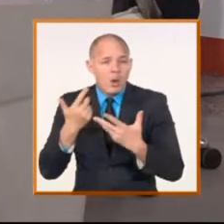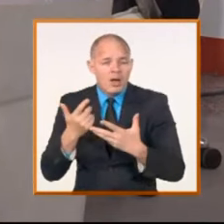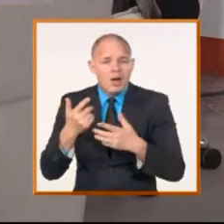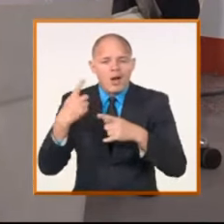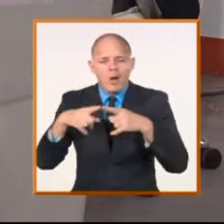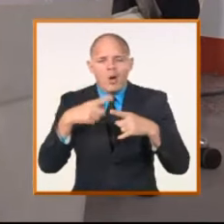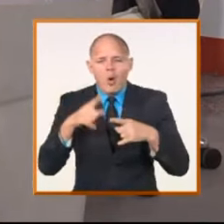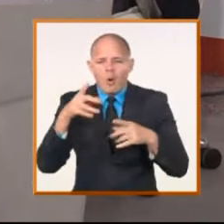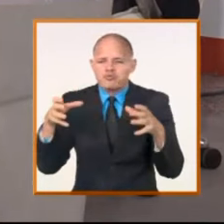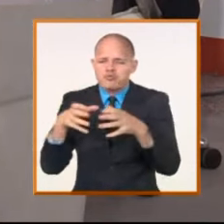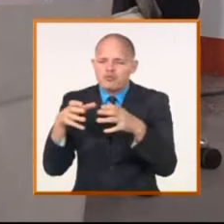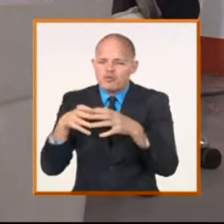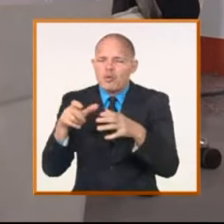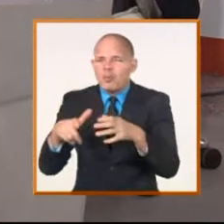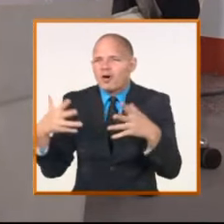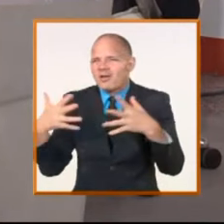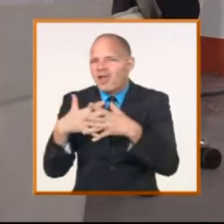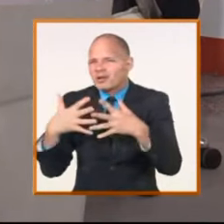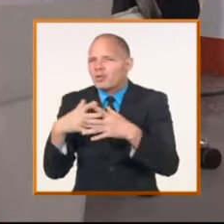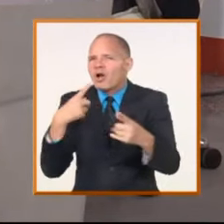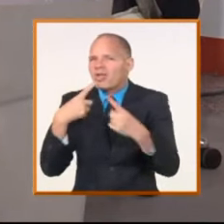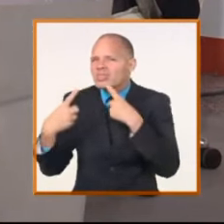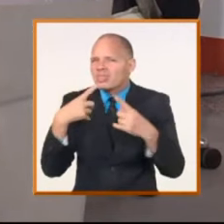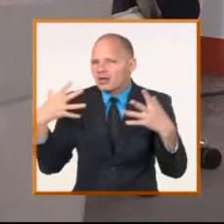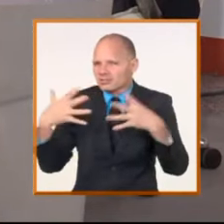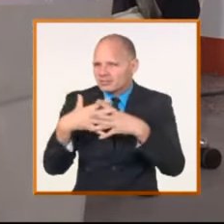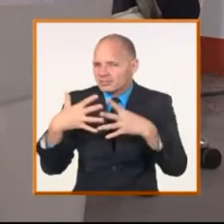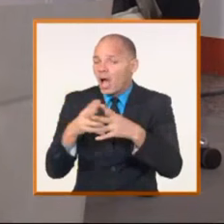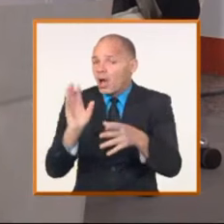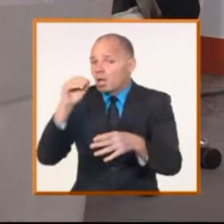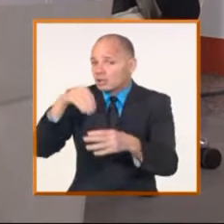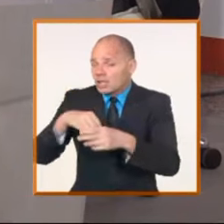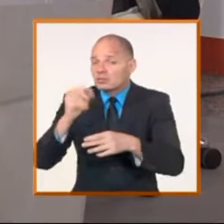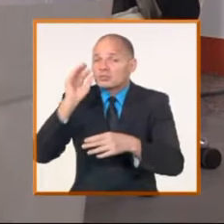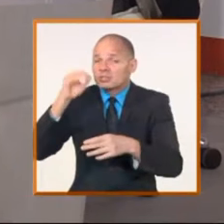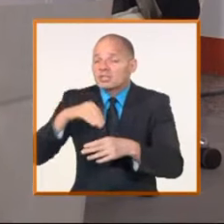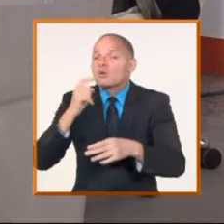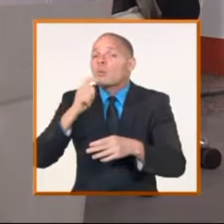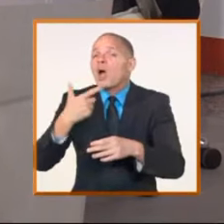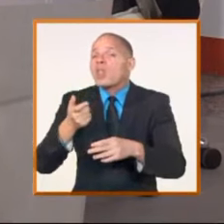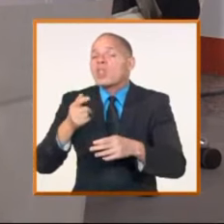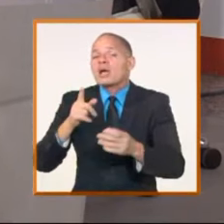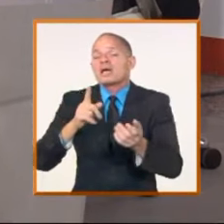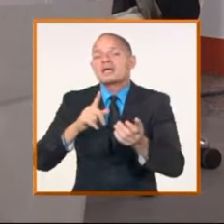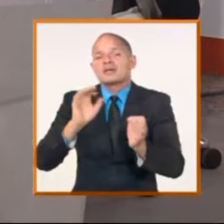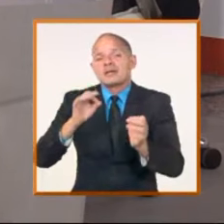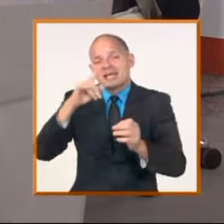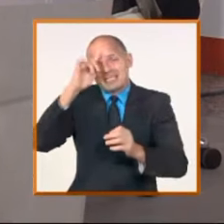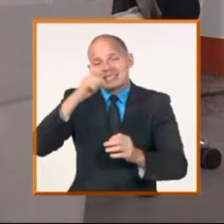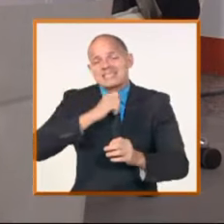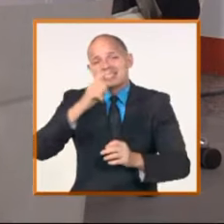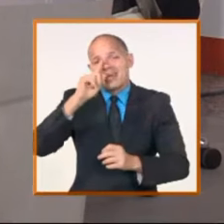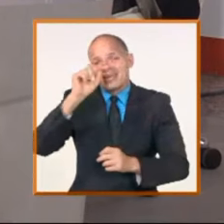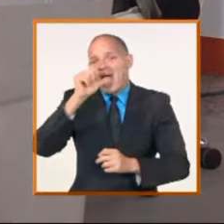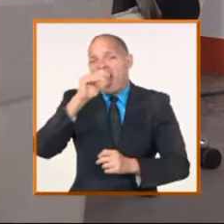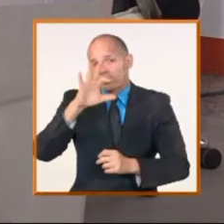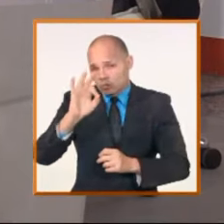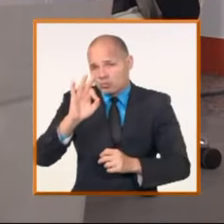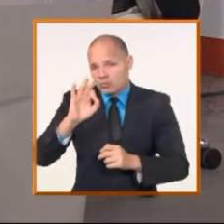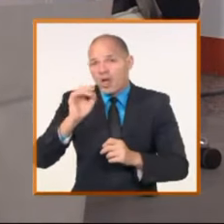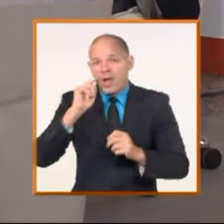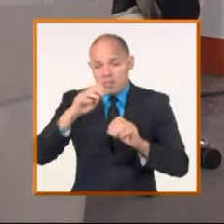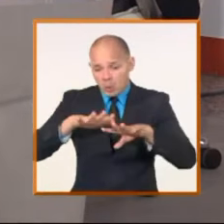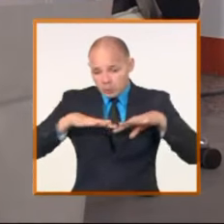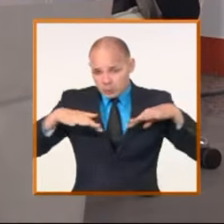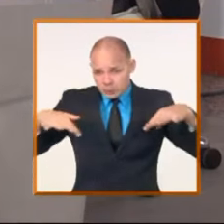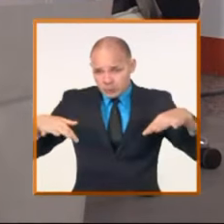del Comité de Relaciones Exteriores del Senado, lo cual les da una posición de influencia, sobre todo en condiciones de un Senado dividido casi a la mitad, donde cada voto es